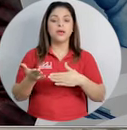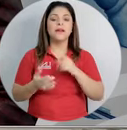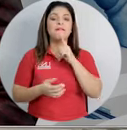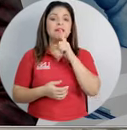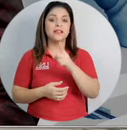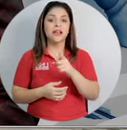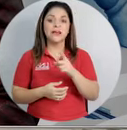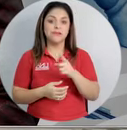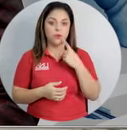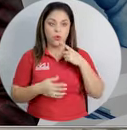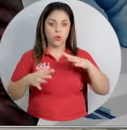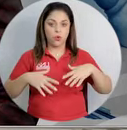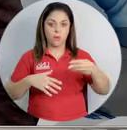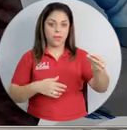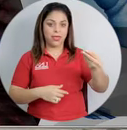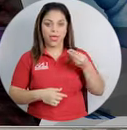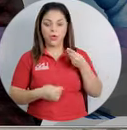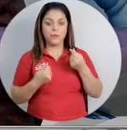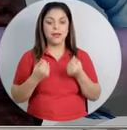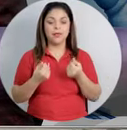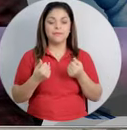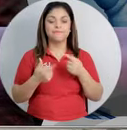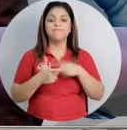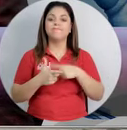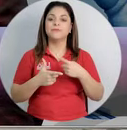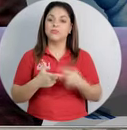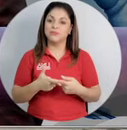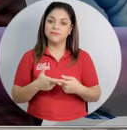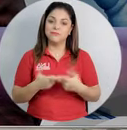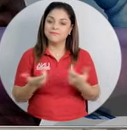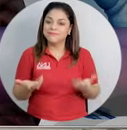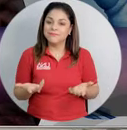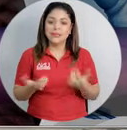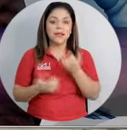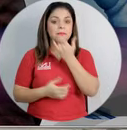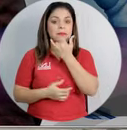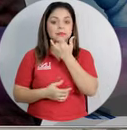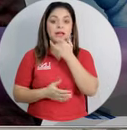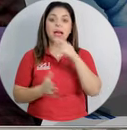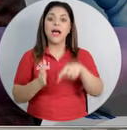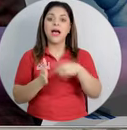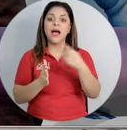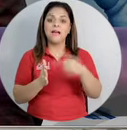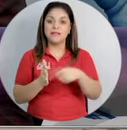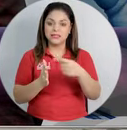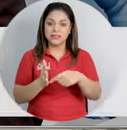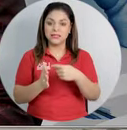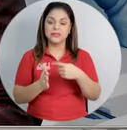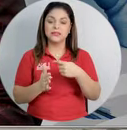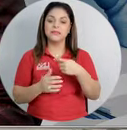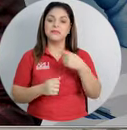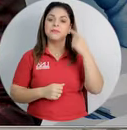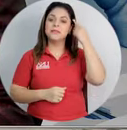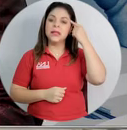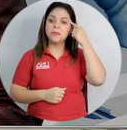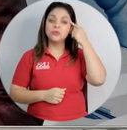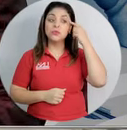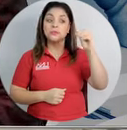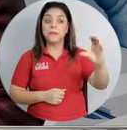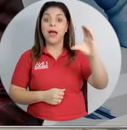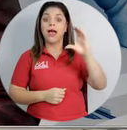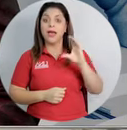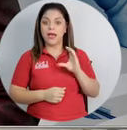se dice, no contar los pollitos antes de que nazcan. ¿Qué pasa? Que a veces estamos contando